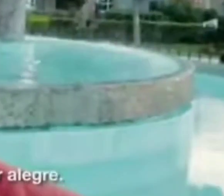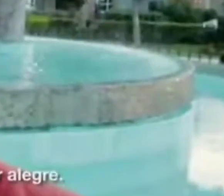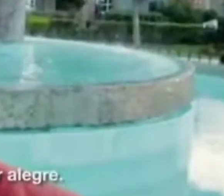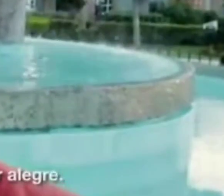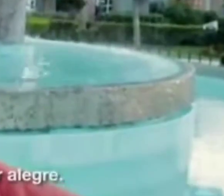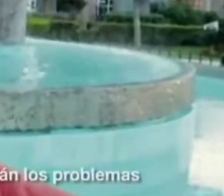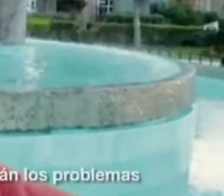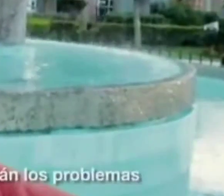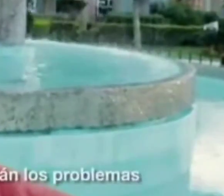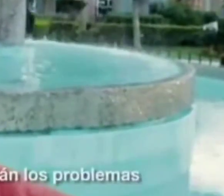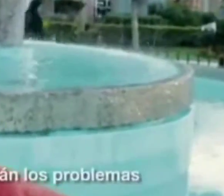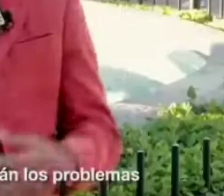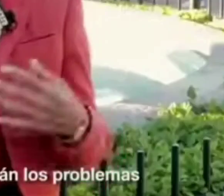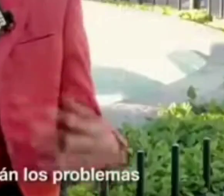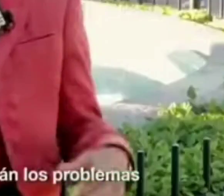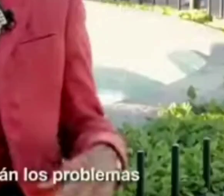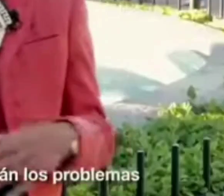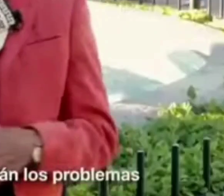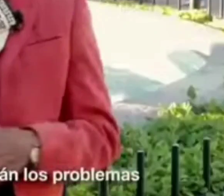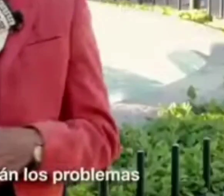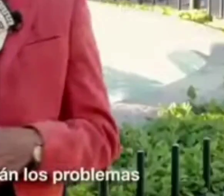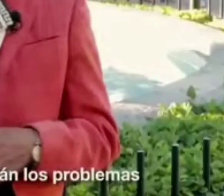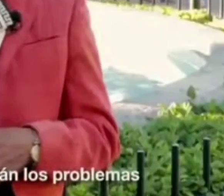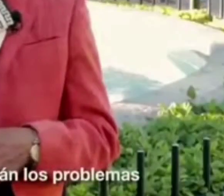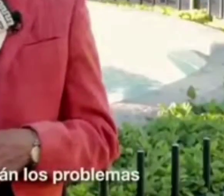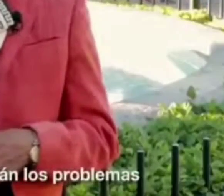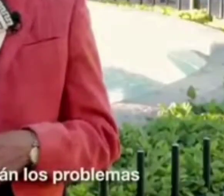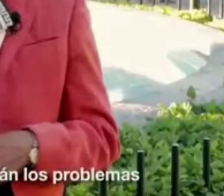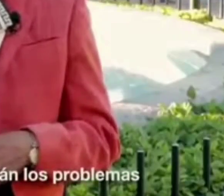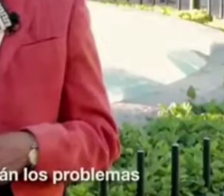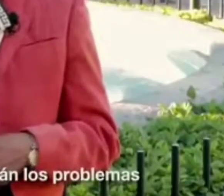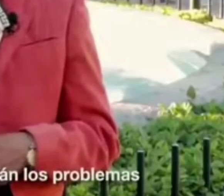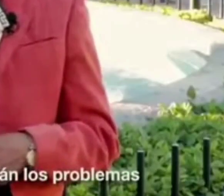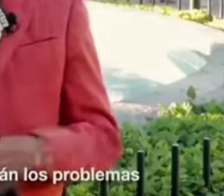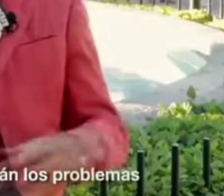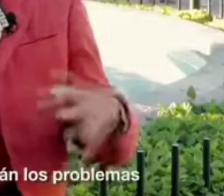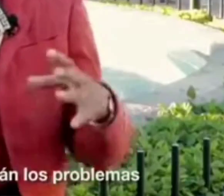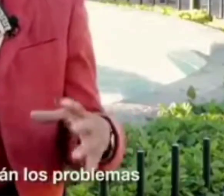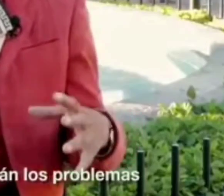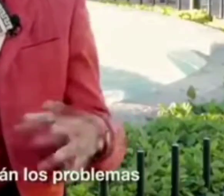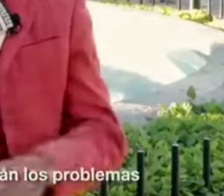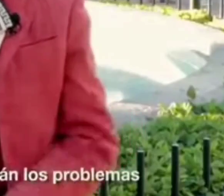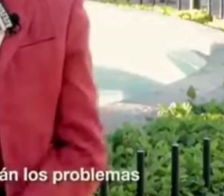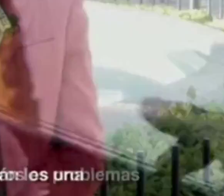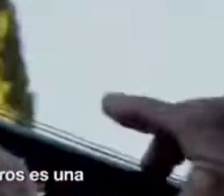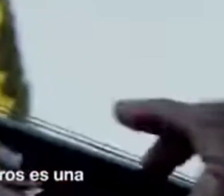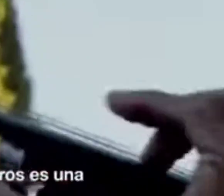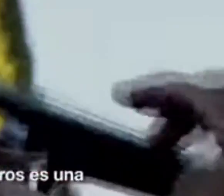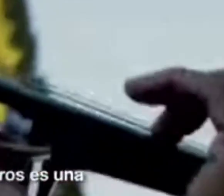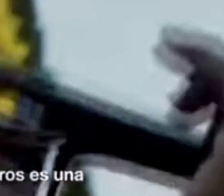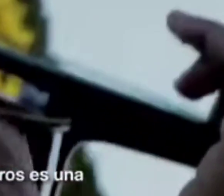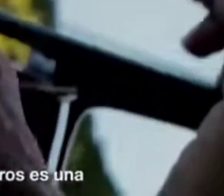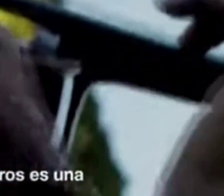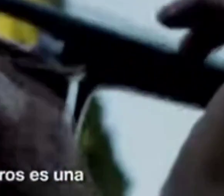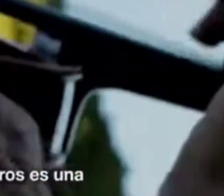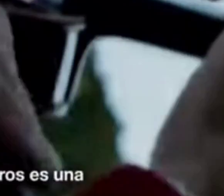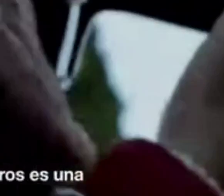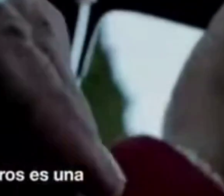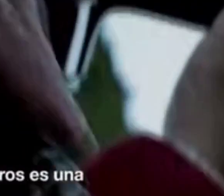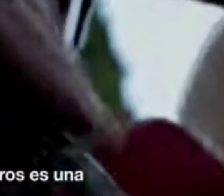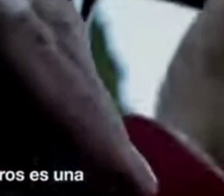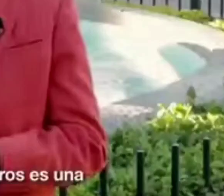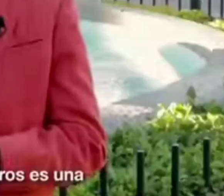alegre. Sí, claro, si nosotros tenemos problemas, allá están los problemas en la casa. Aquí es otra cosa. Que no se pierda la